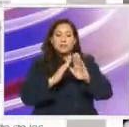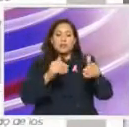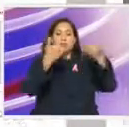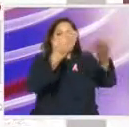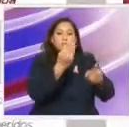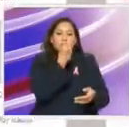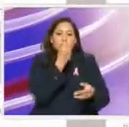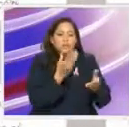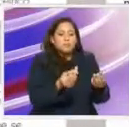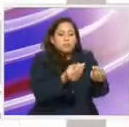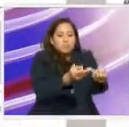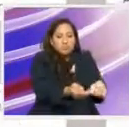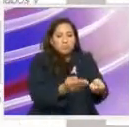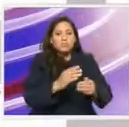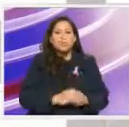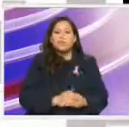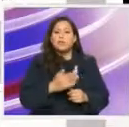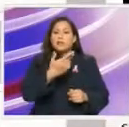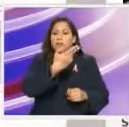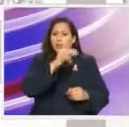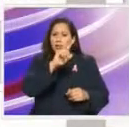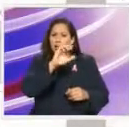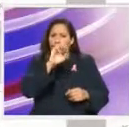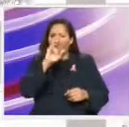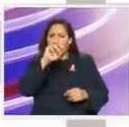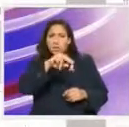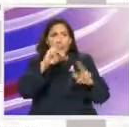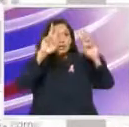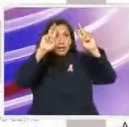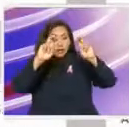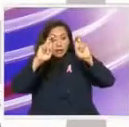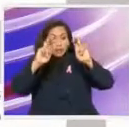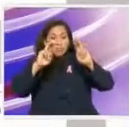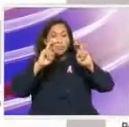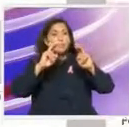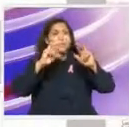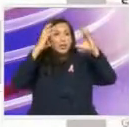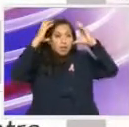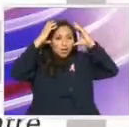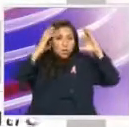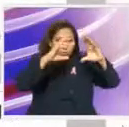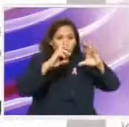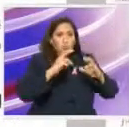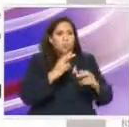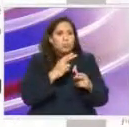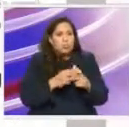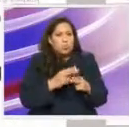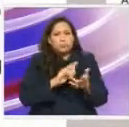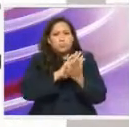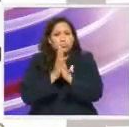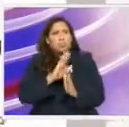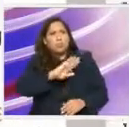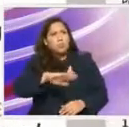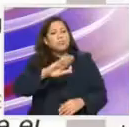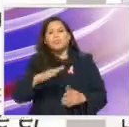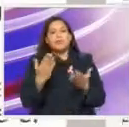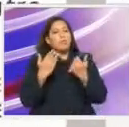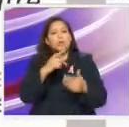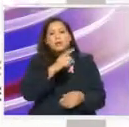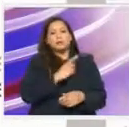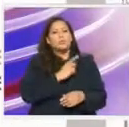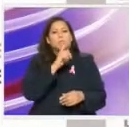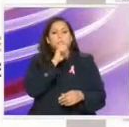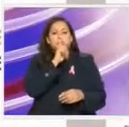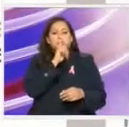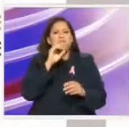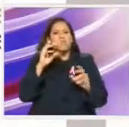bueno, pero fíjate cómo el Halloween no tiene iconos mortuorios, es decir, no como en México, no hay calaveras, no hay... No. Pero vale mucho la pena revisar esto y vamos a dar una